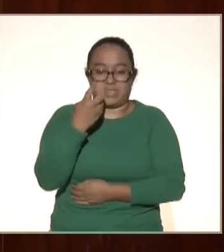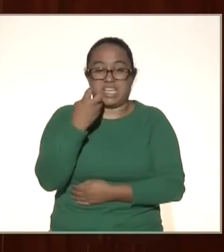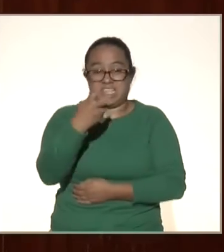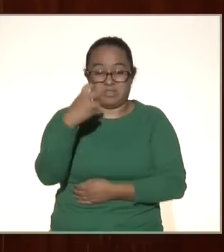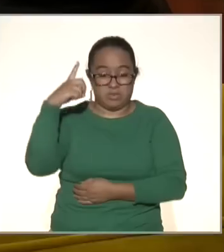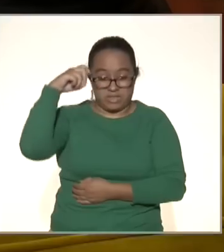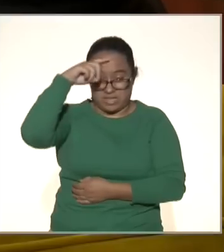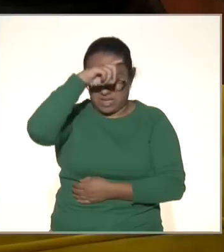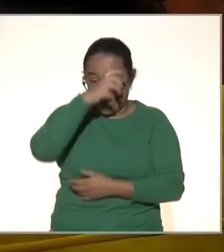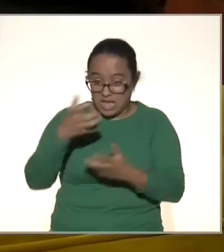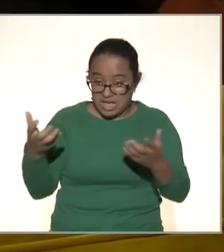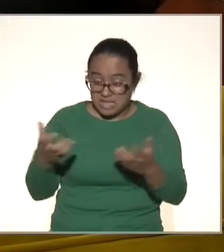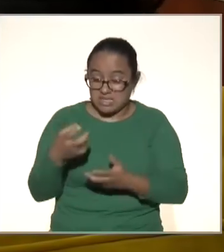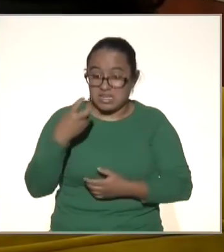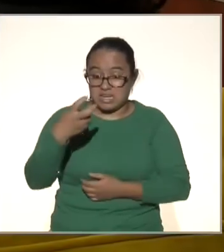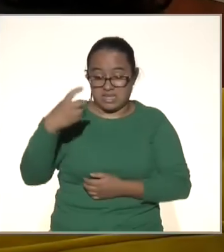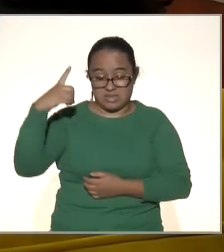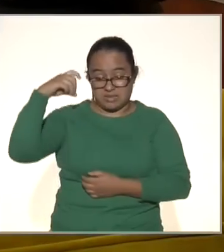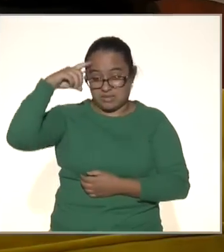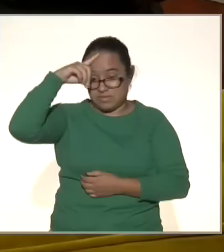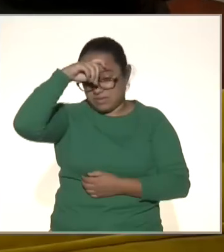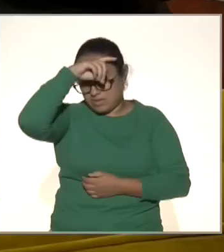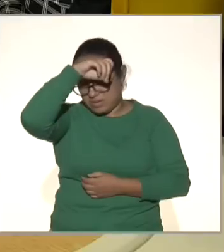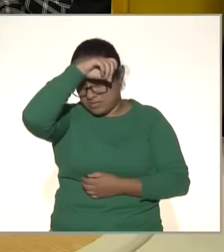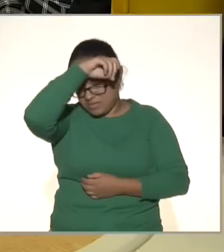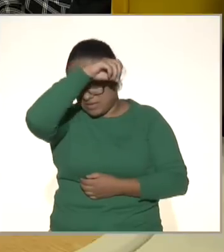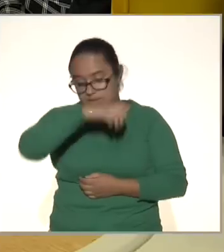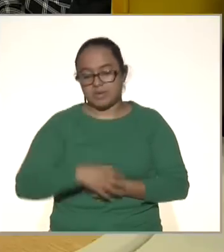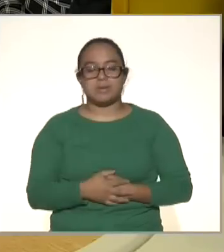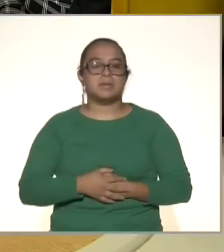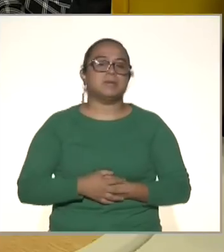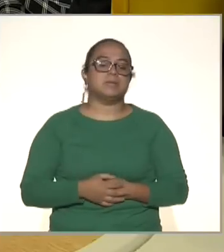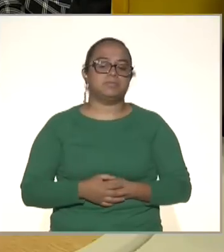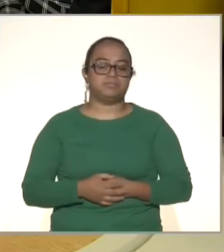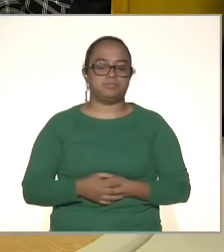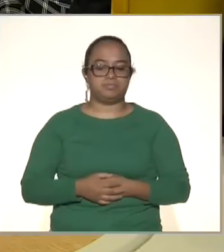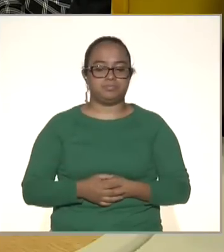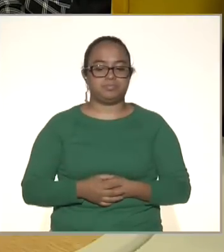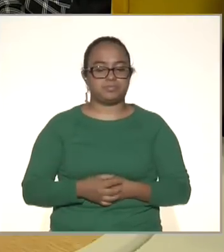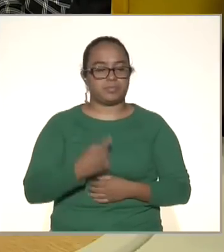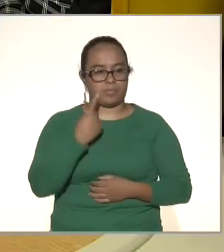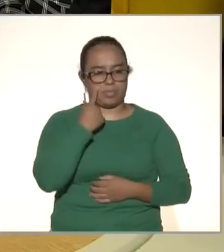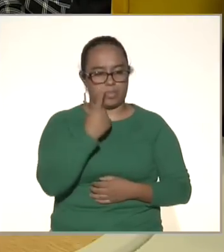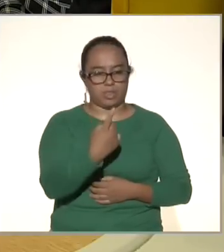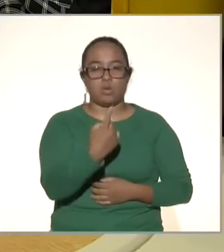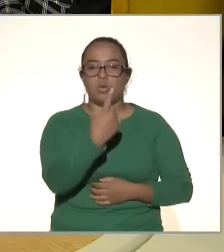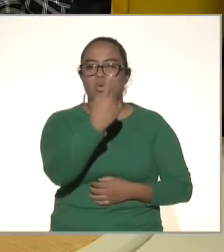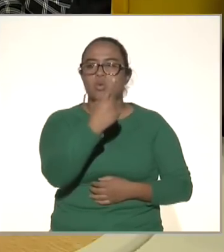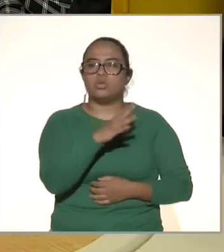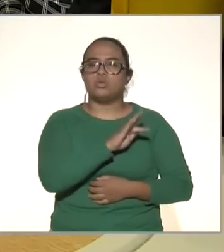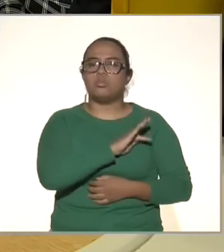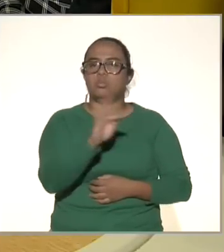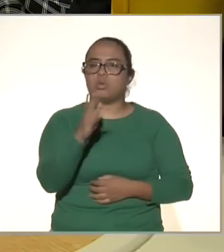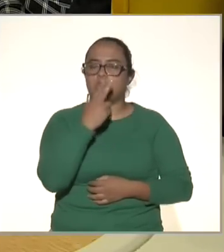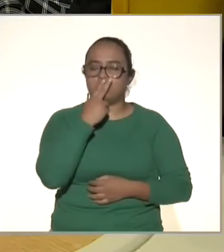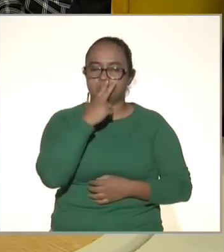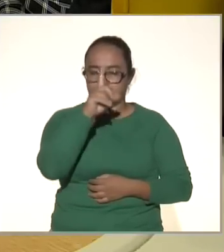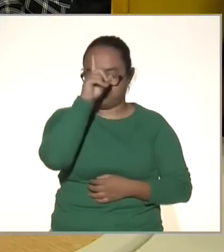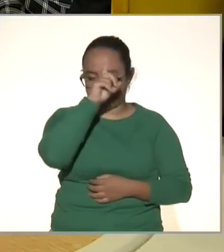complejo poder Muy hacerlo. difícil. Sí, Sí, claro. casi Salvador, ¿tú qué imposible, opinas? sí. Mira, una cosa que puede funcionar